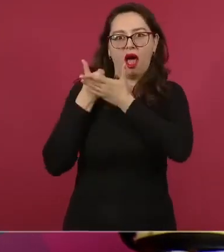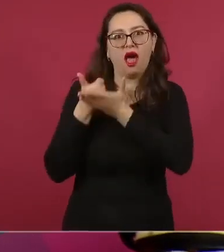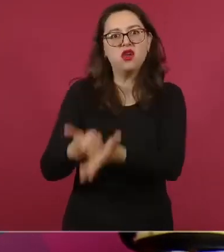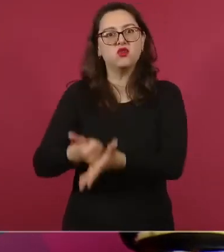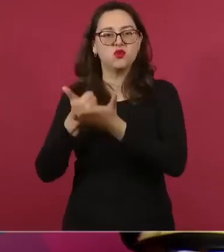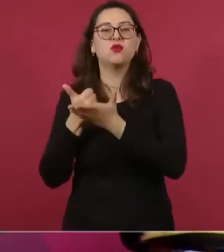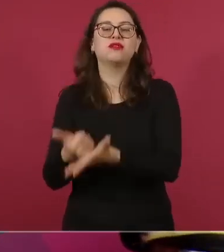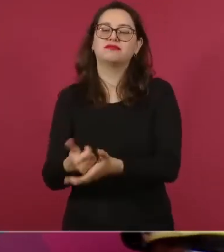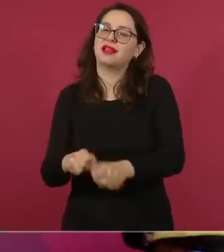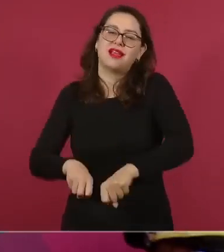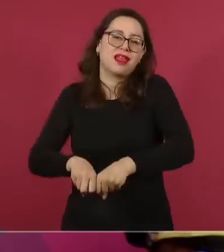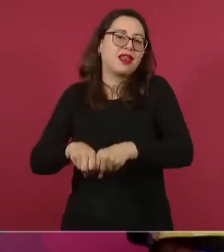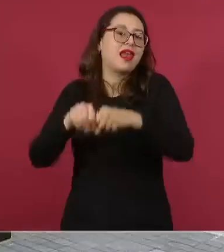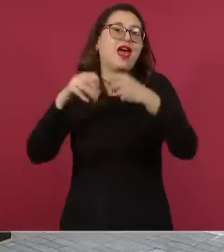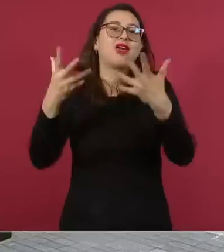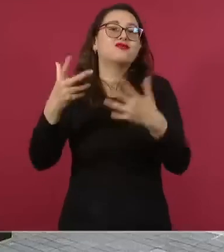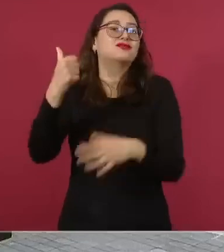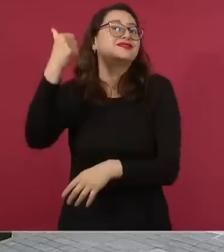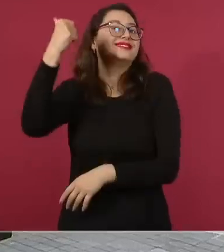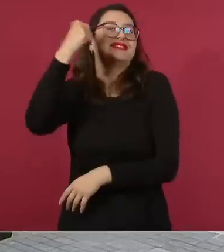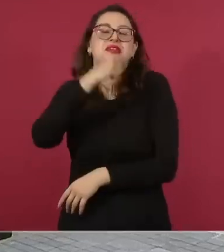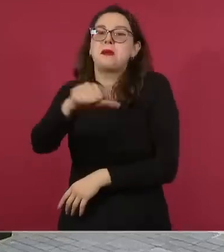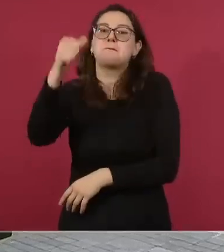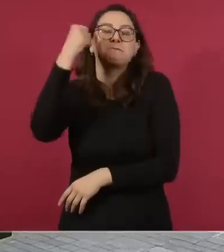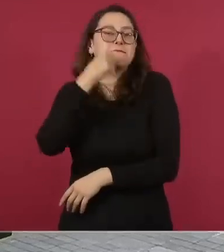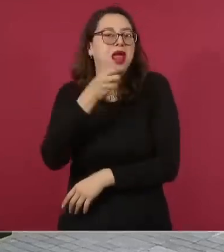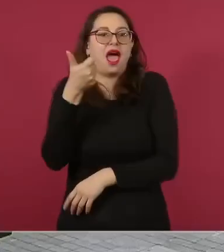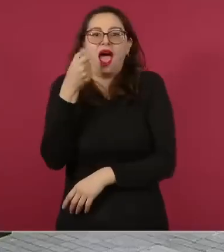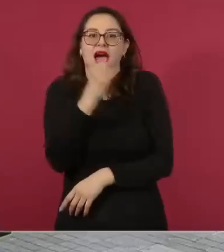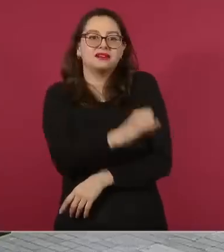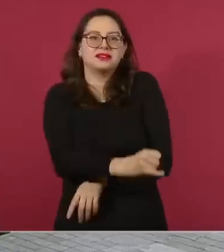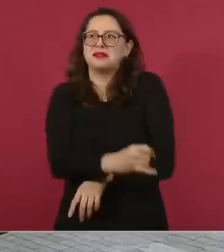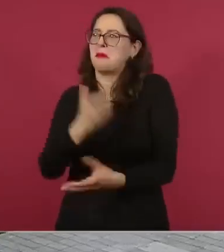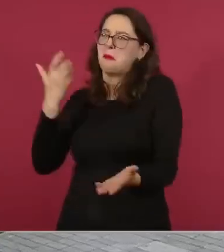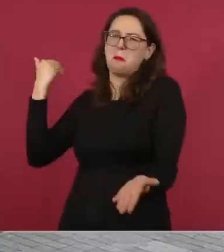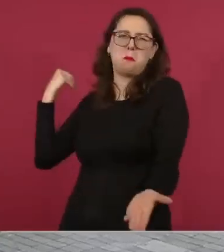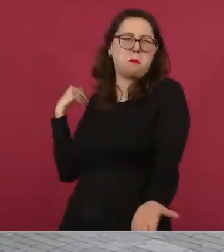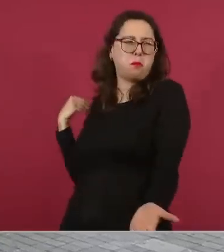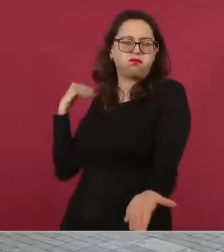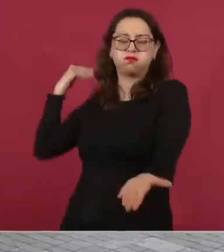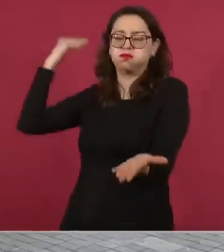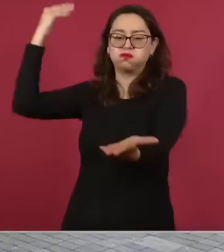Armadas. El general Luis Crescencio Sandoval